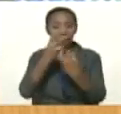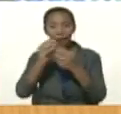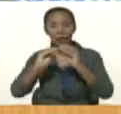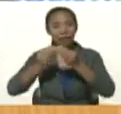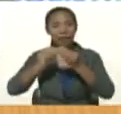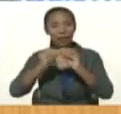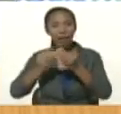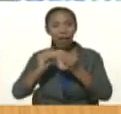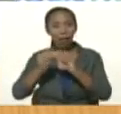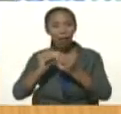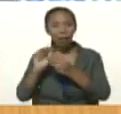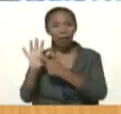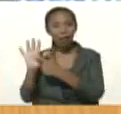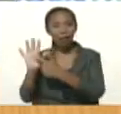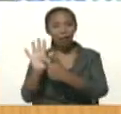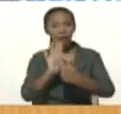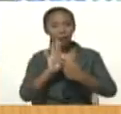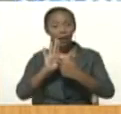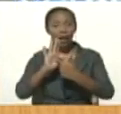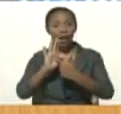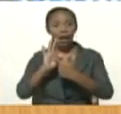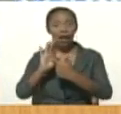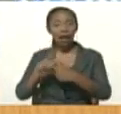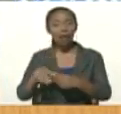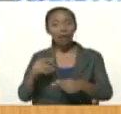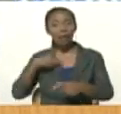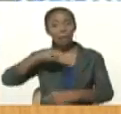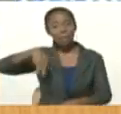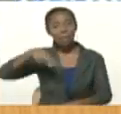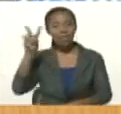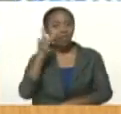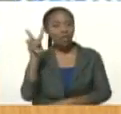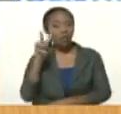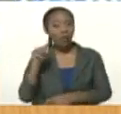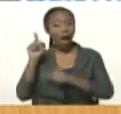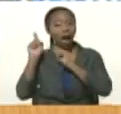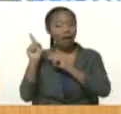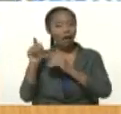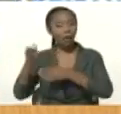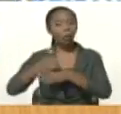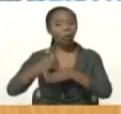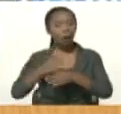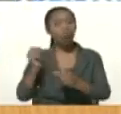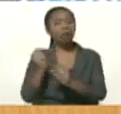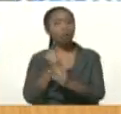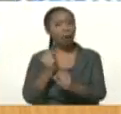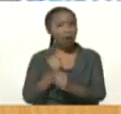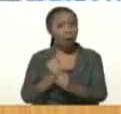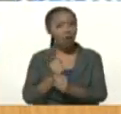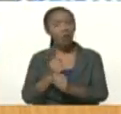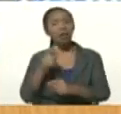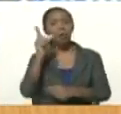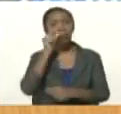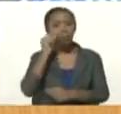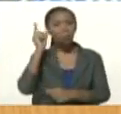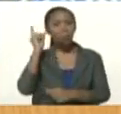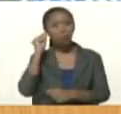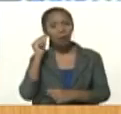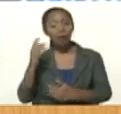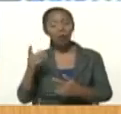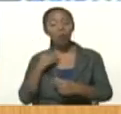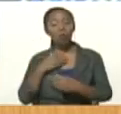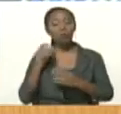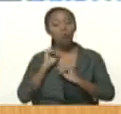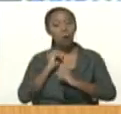a las tiendas CLAC de Plaza Venezuela. Allí compartimos con los trabajadores, con las trabajadoras. Les envío un